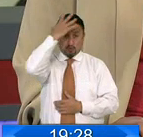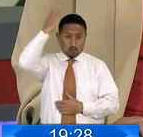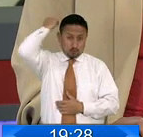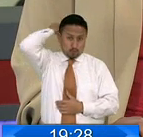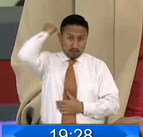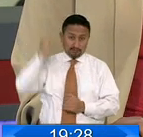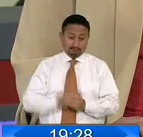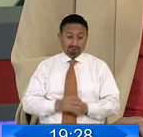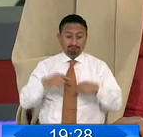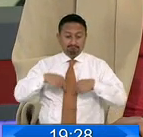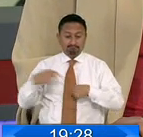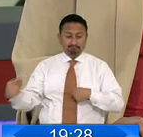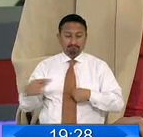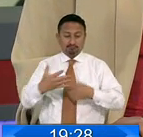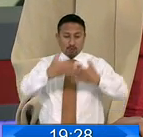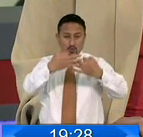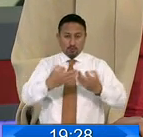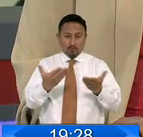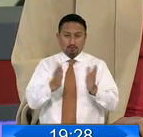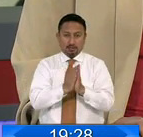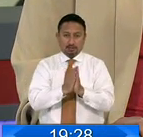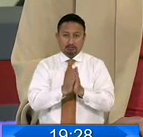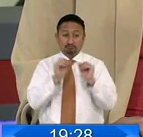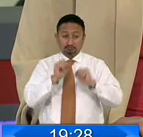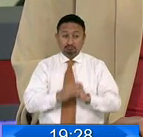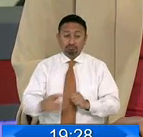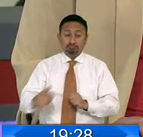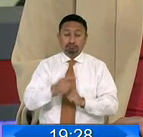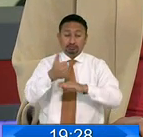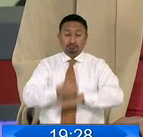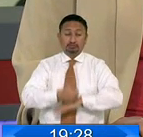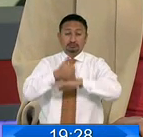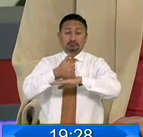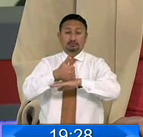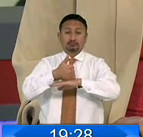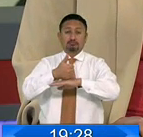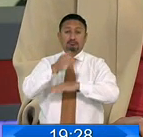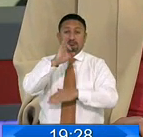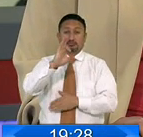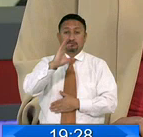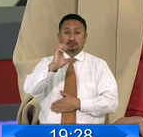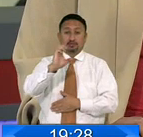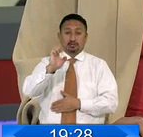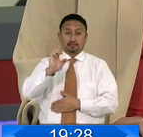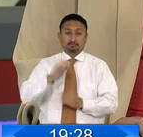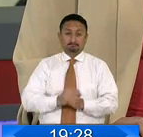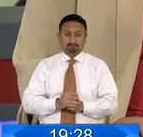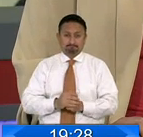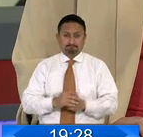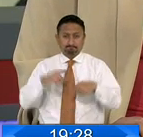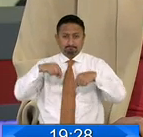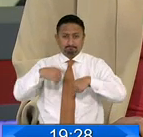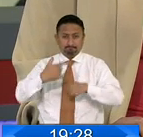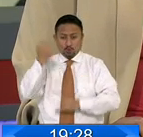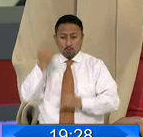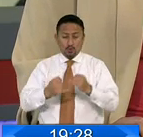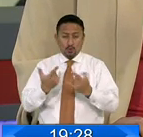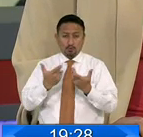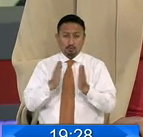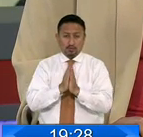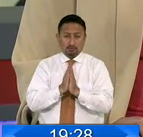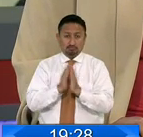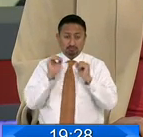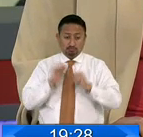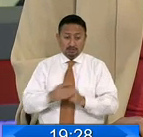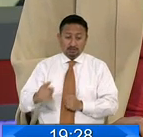pérez presentó oficialmente el recurso subjetivo en el tribunal contencioso electoral este es el último recurso